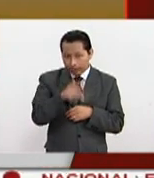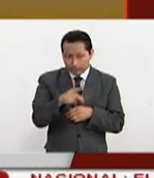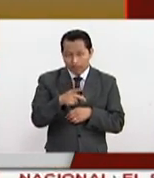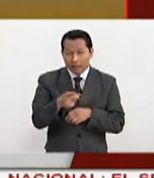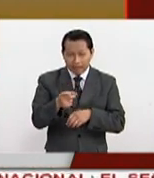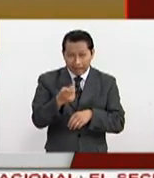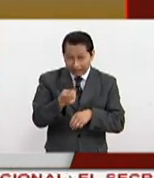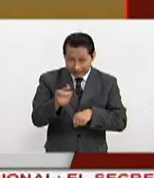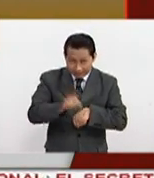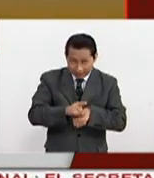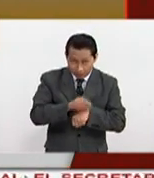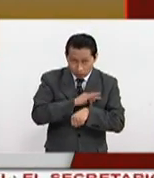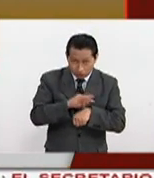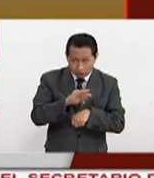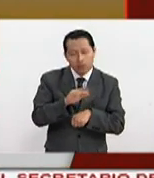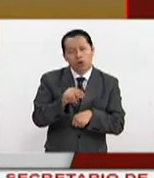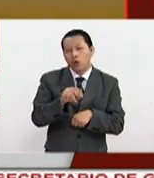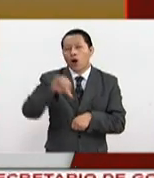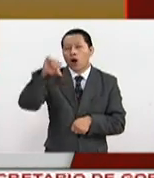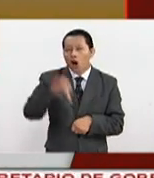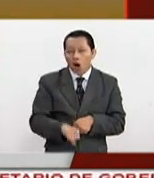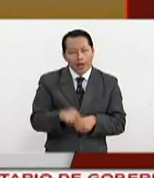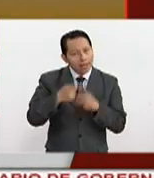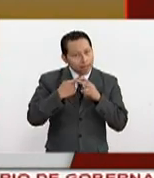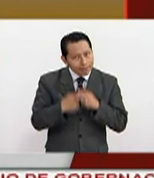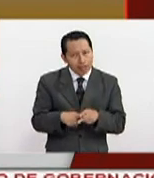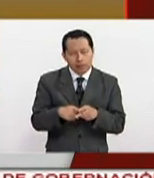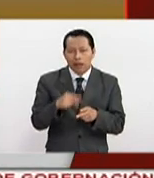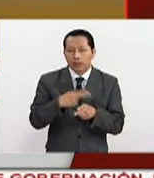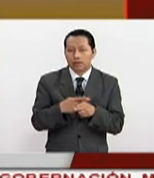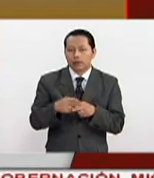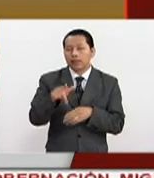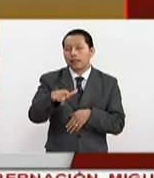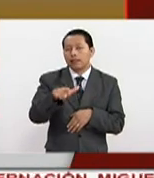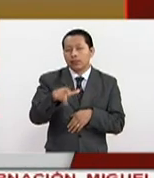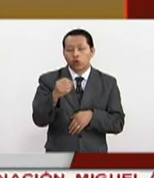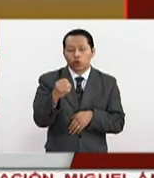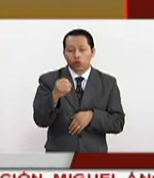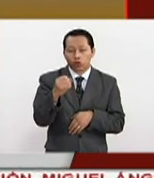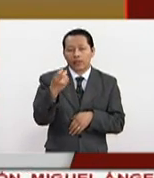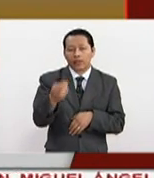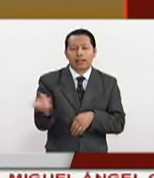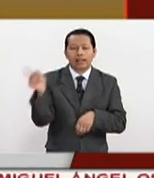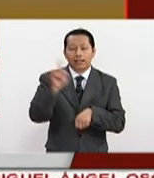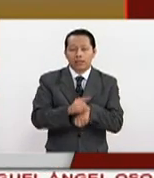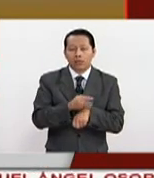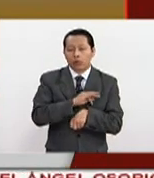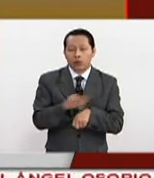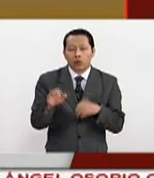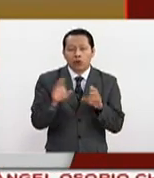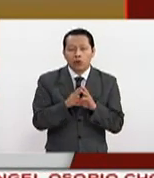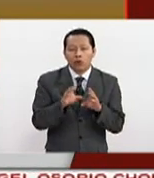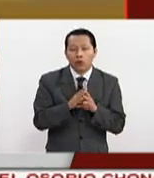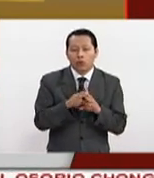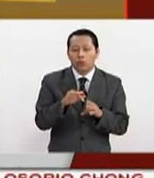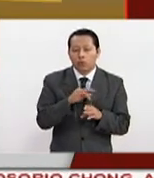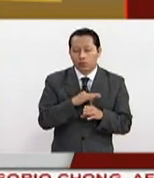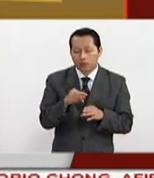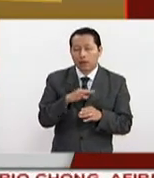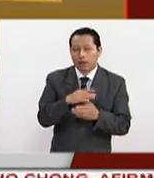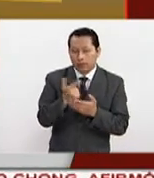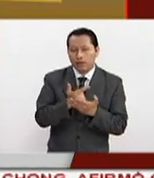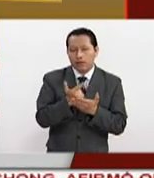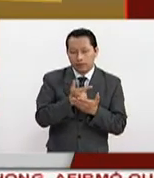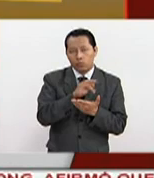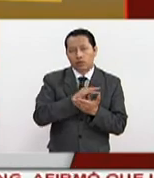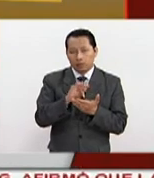pueden empezar a donar desde hoy y donar hasta el 17 de octubre. Ese día Correcto. Vamos a contabilizar